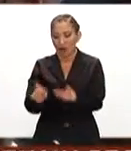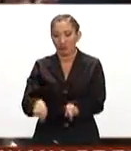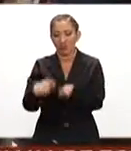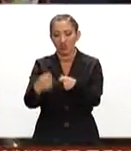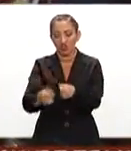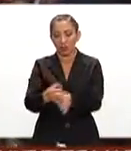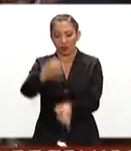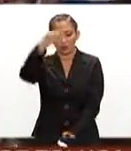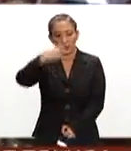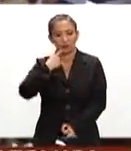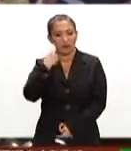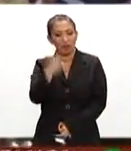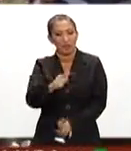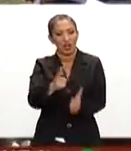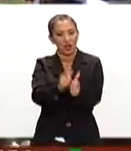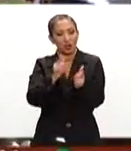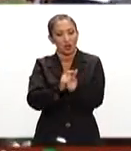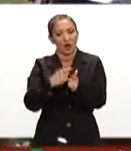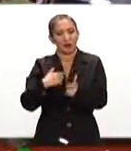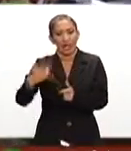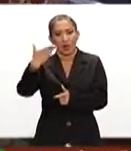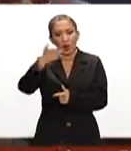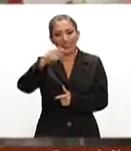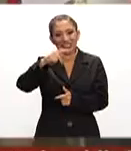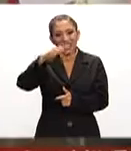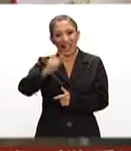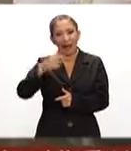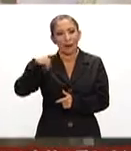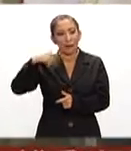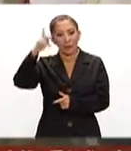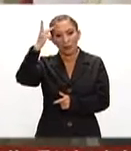otorgó el bastón de mando de los pueblos originarios de la Huasteca